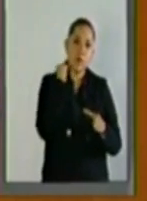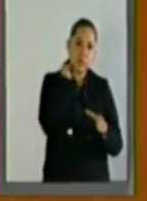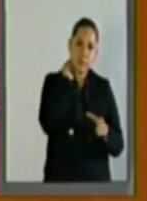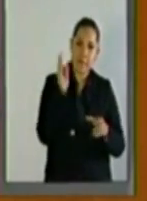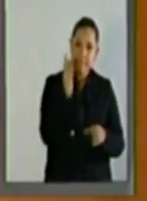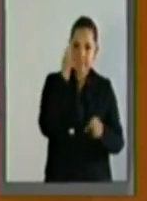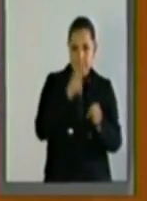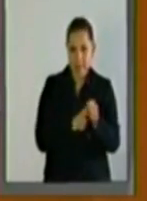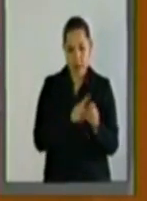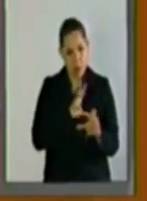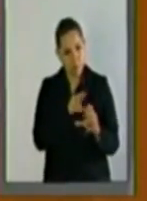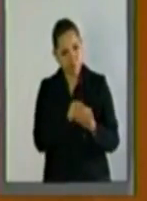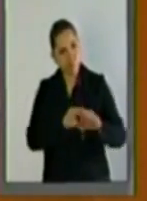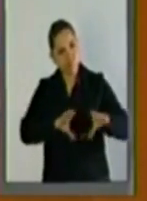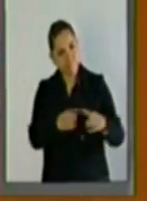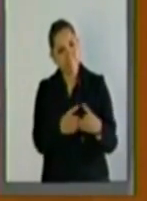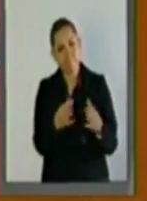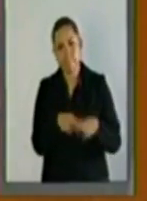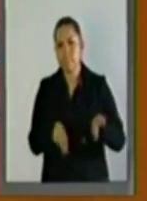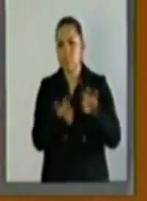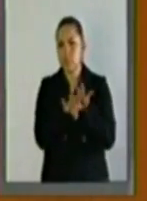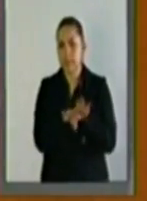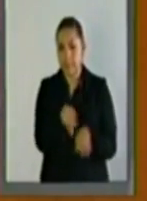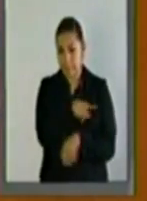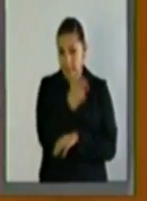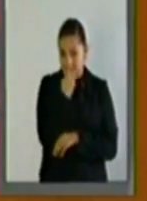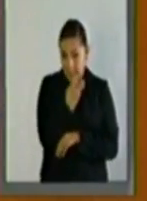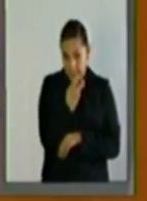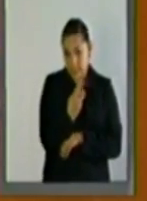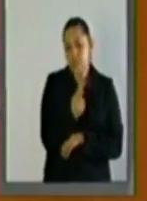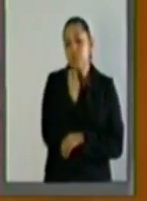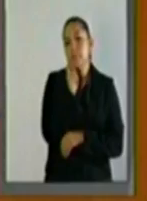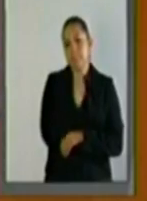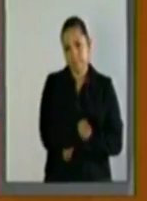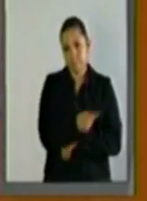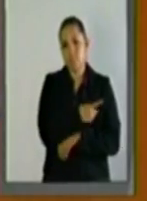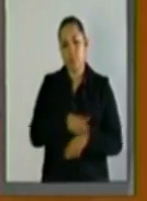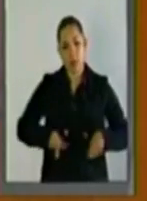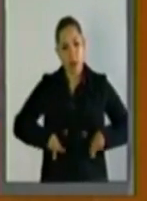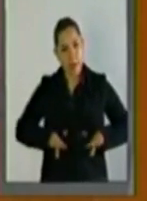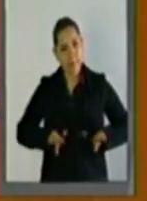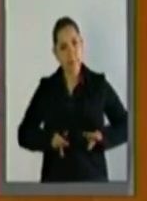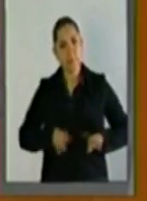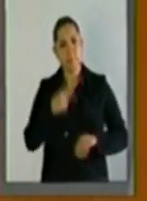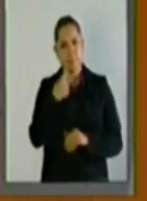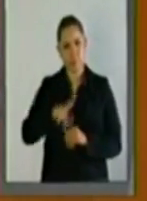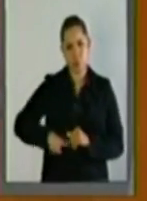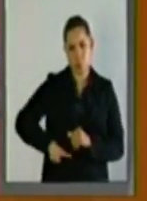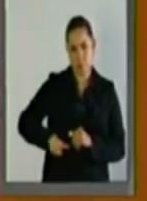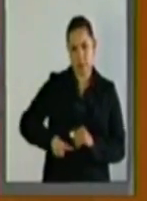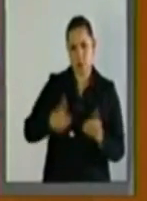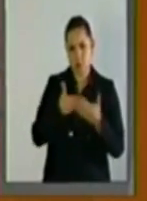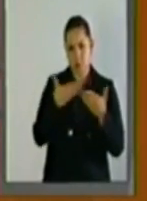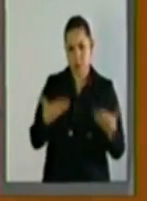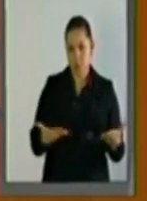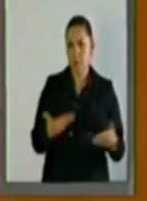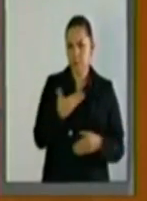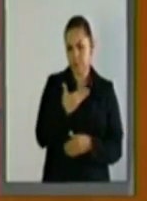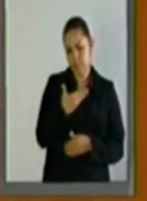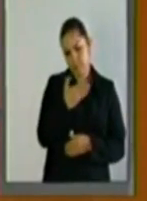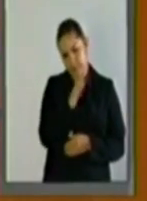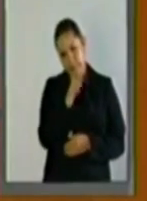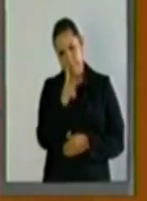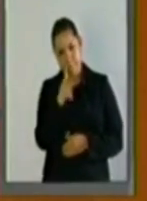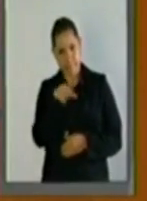Esta es una de las características que ha tenido el gobierno de Enrique Peña Nieto, el de